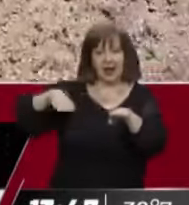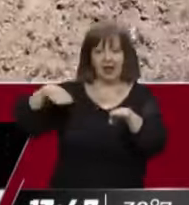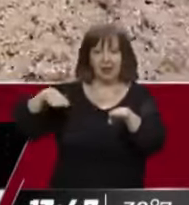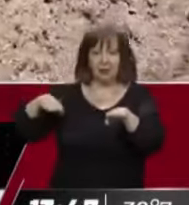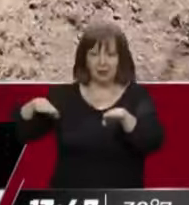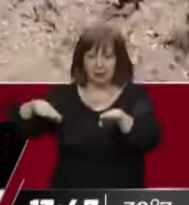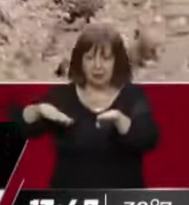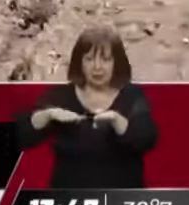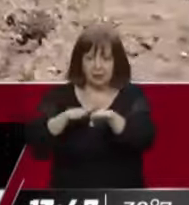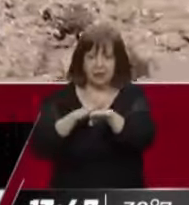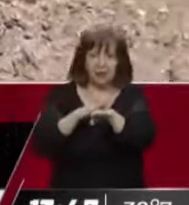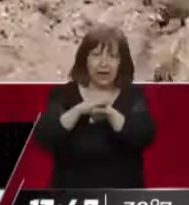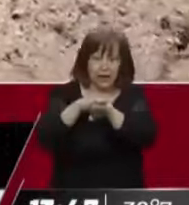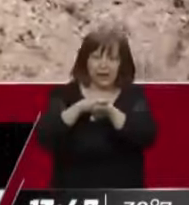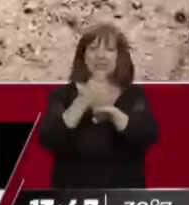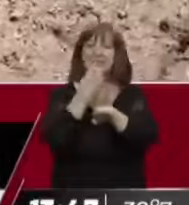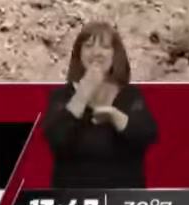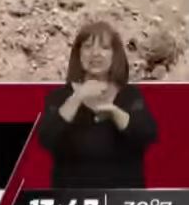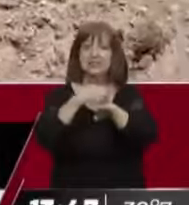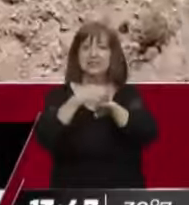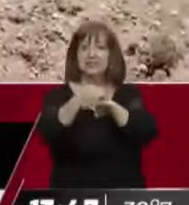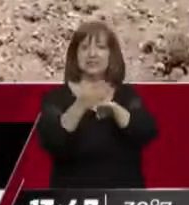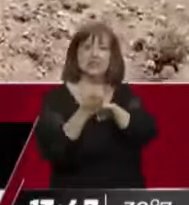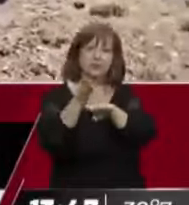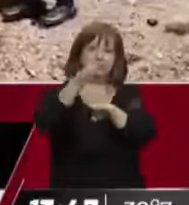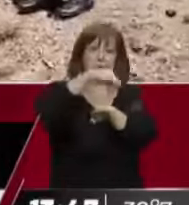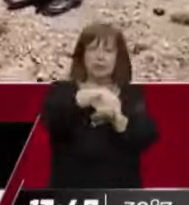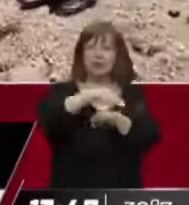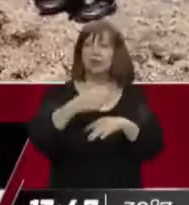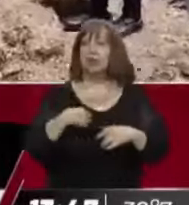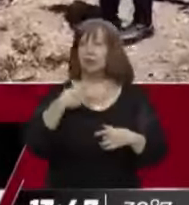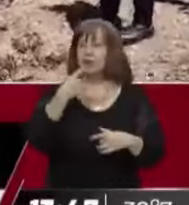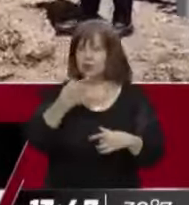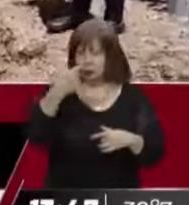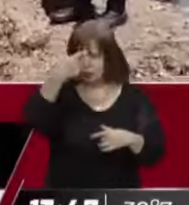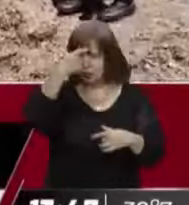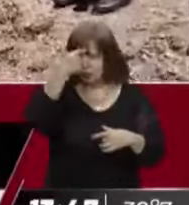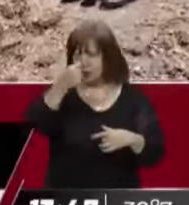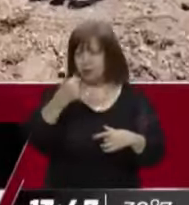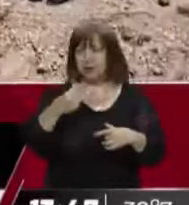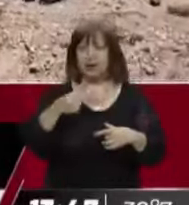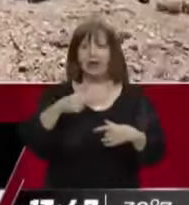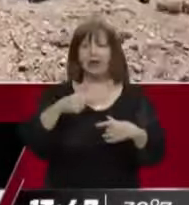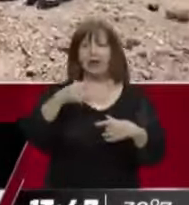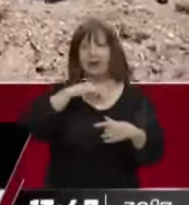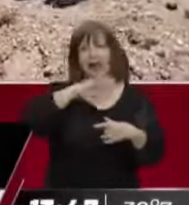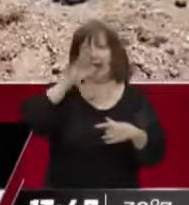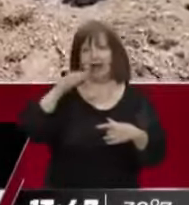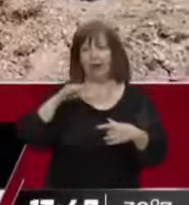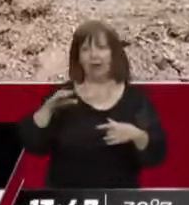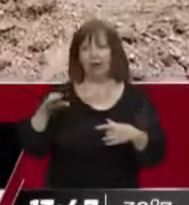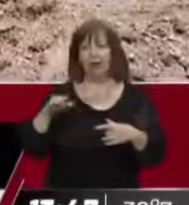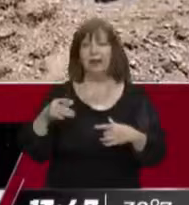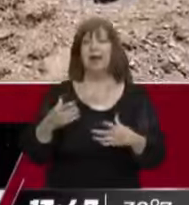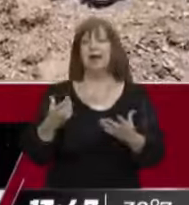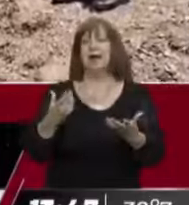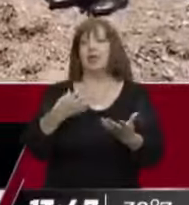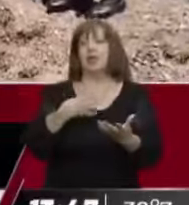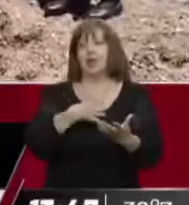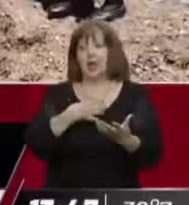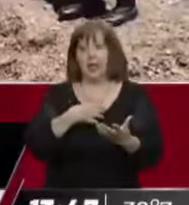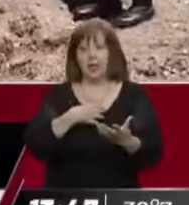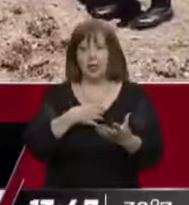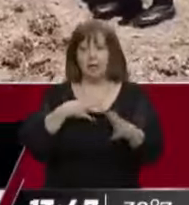colapso que el auto salta y... cae sobre el acceso. ¿Pudiste ver si el conductor de la camioneta, porque luego nos enteramos aquí que le habían robado la camioneta, si